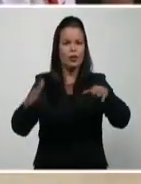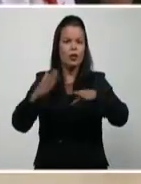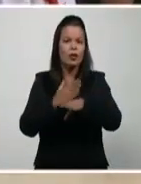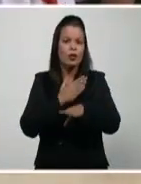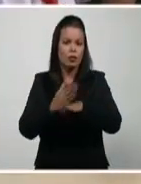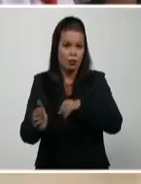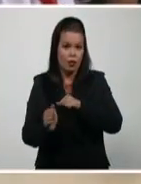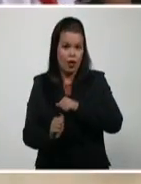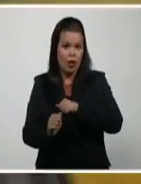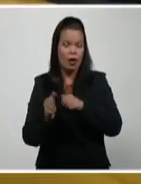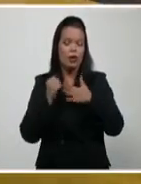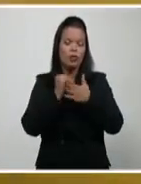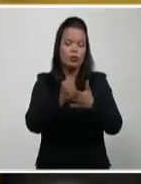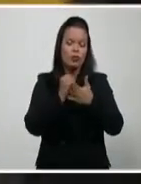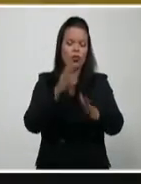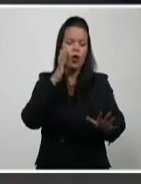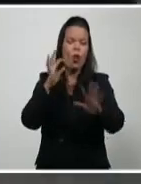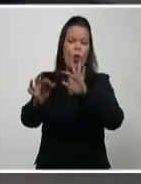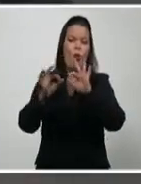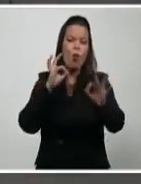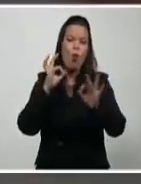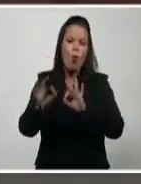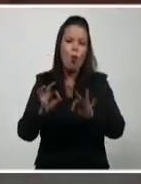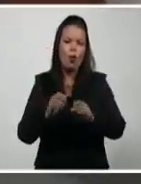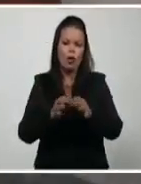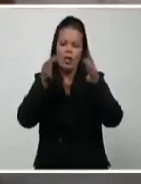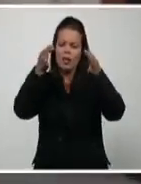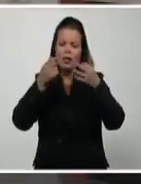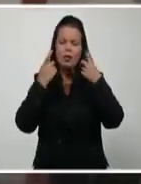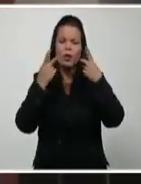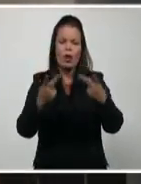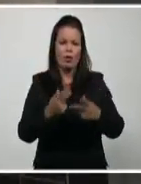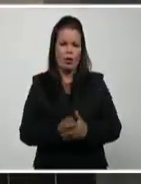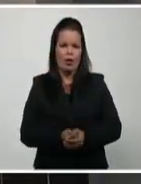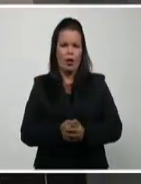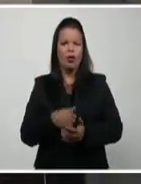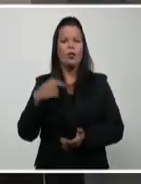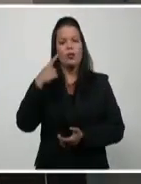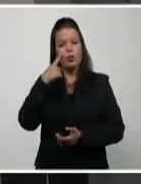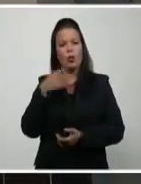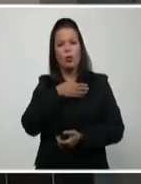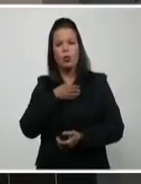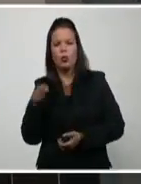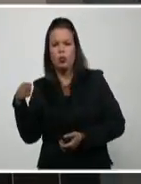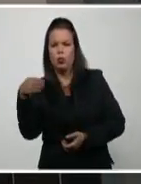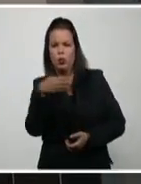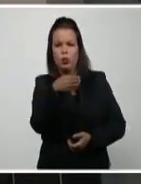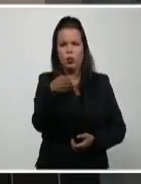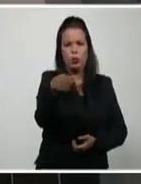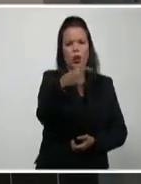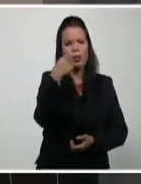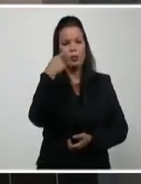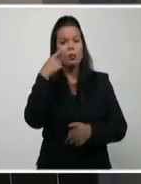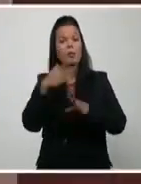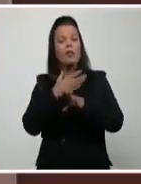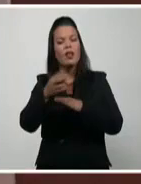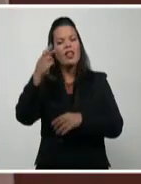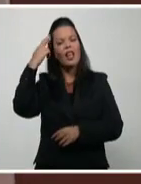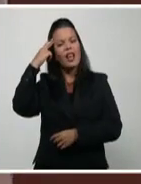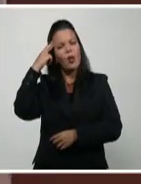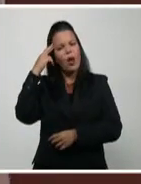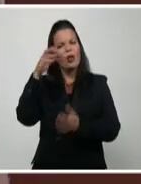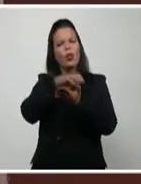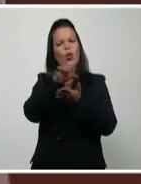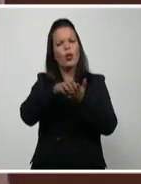días. Recorriendo espacios y recuerdos, precisaron además el lugar donde nació y vivió, en Martí, número